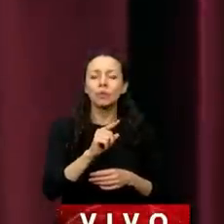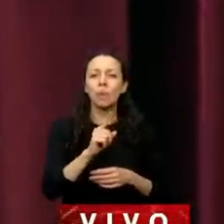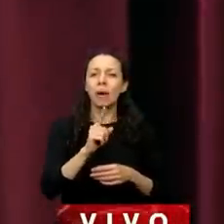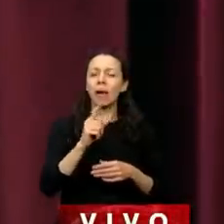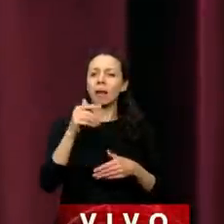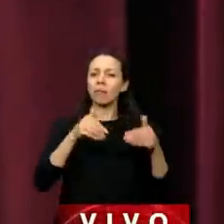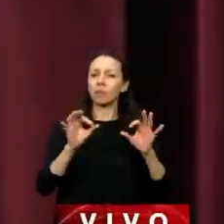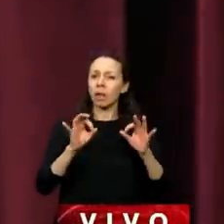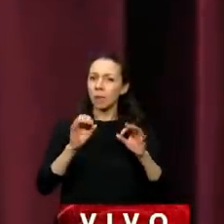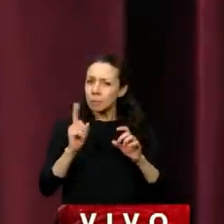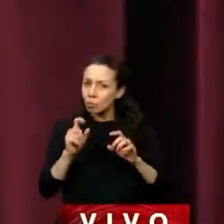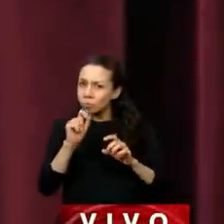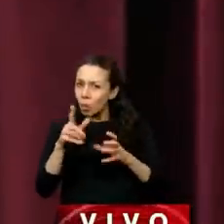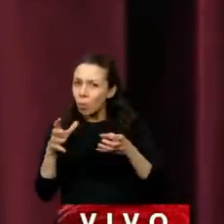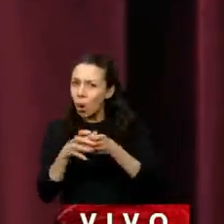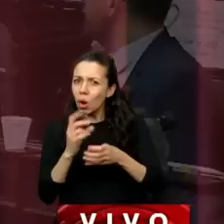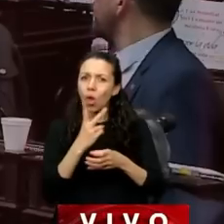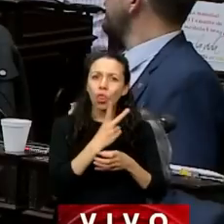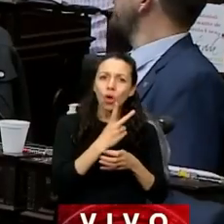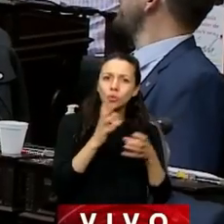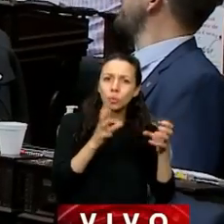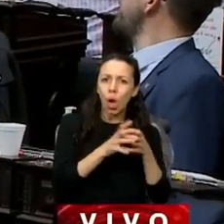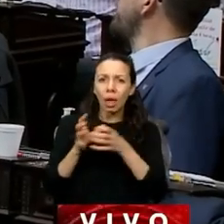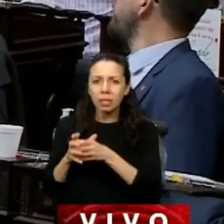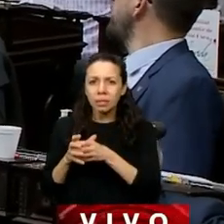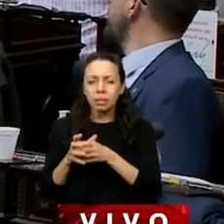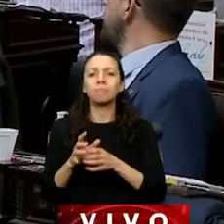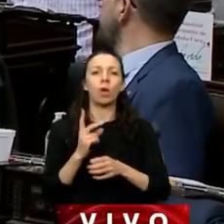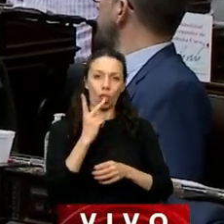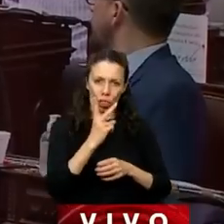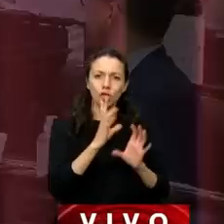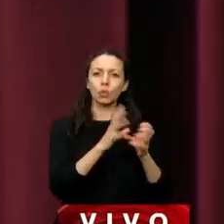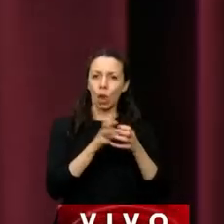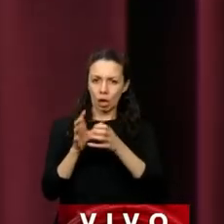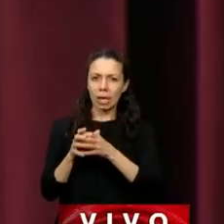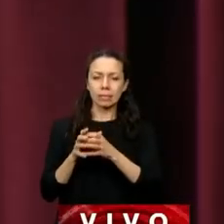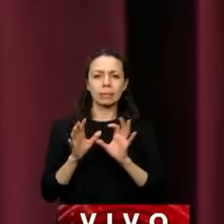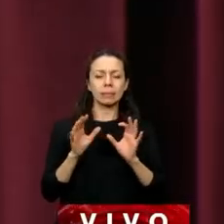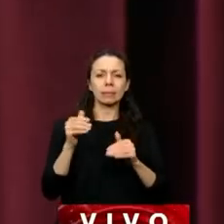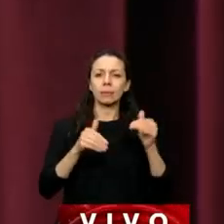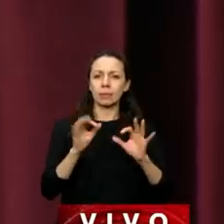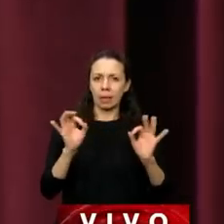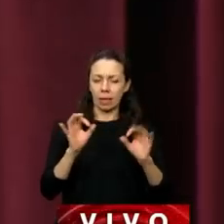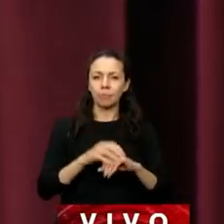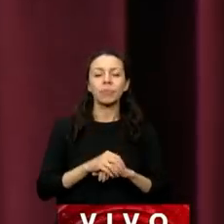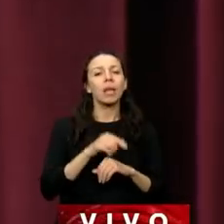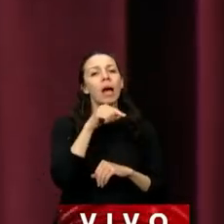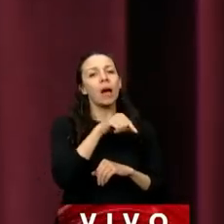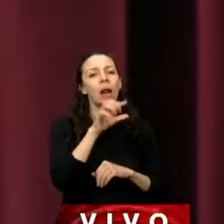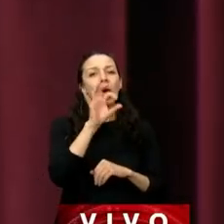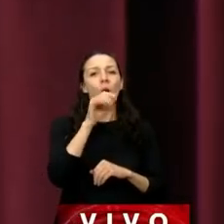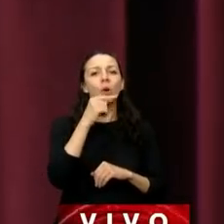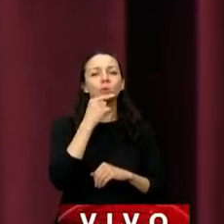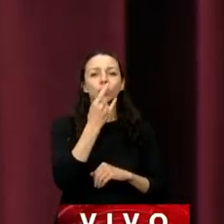bloque o de los dos bloques del dictamen. En nombre de los dos bloques, perfecto. Tiene la palabra la diputada Blanca